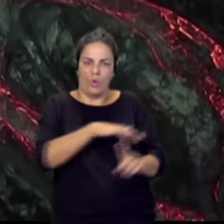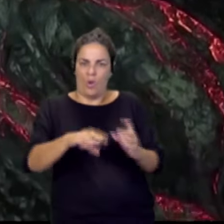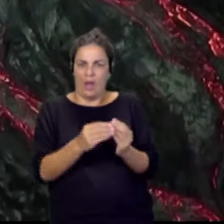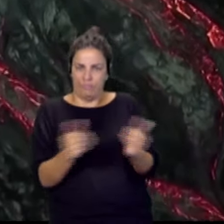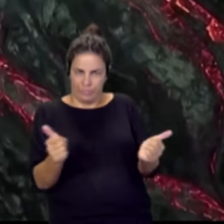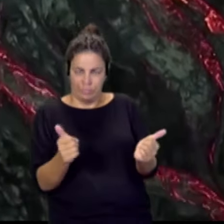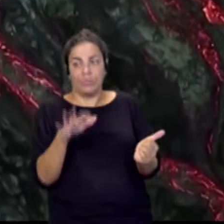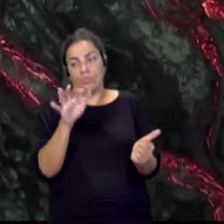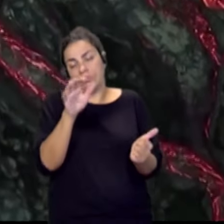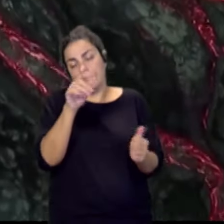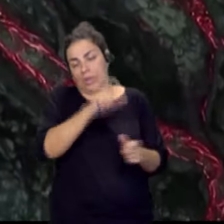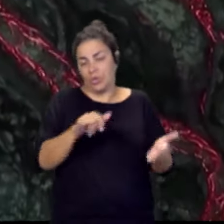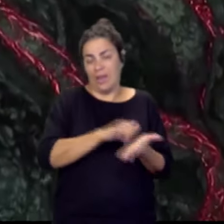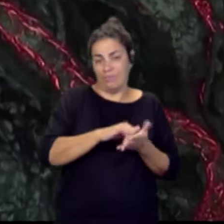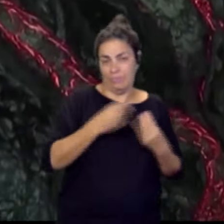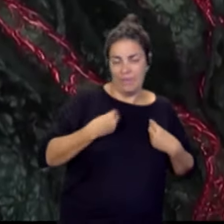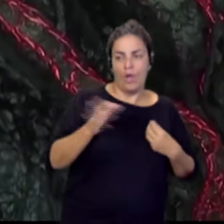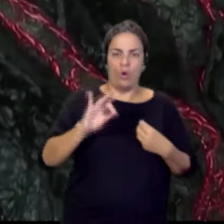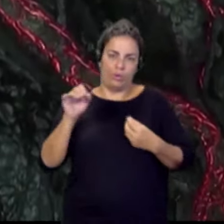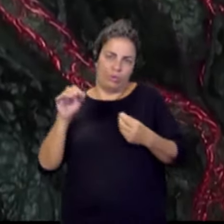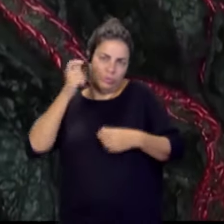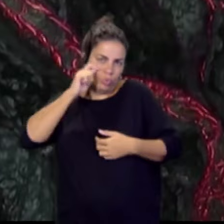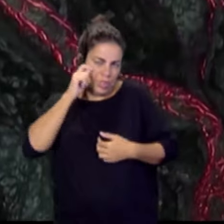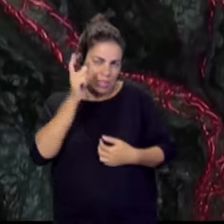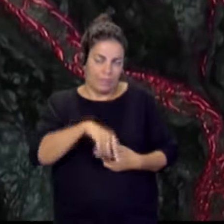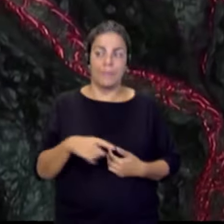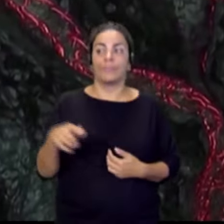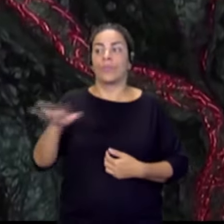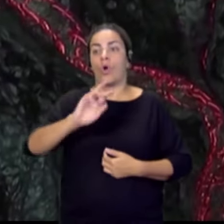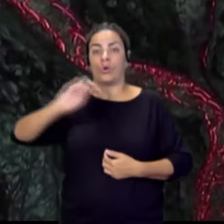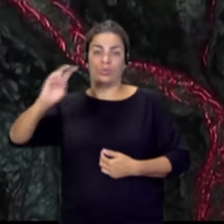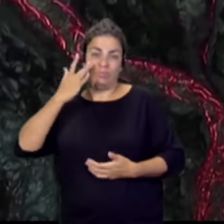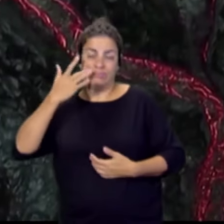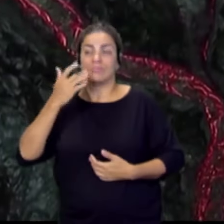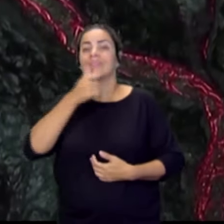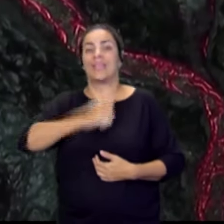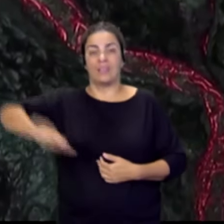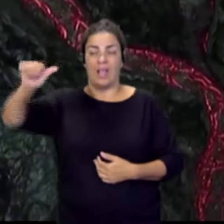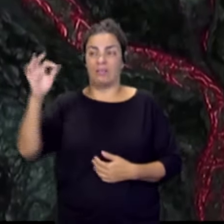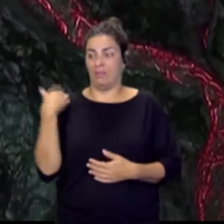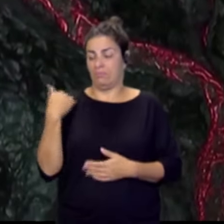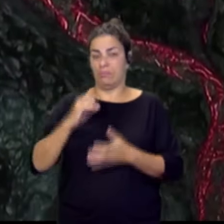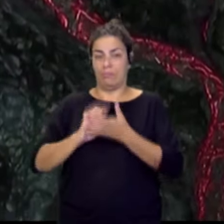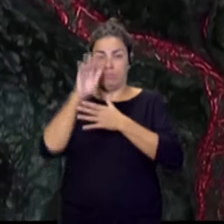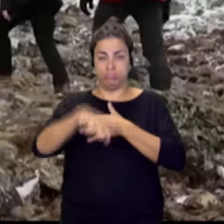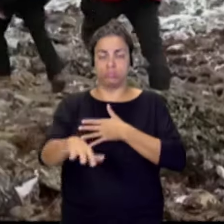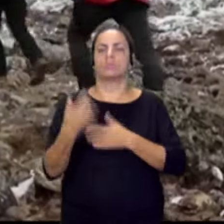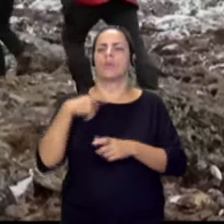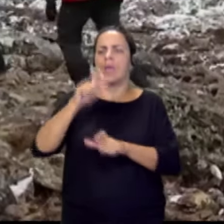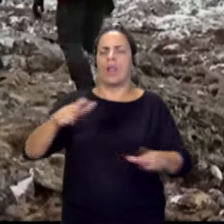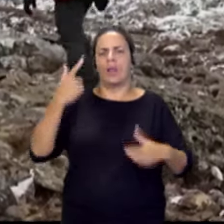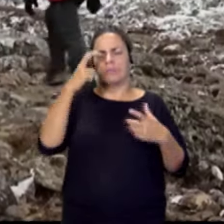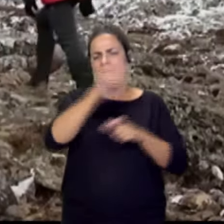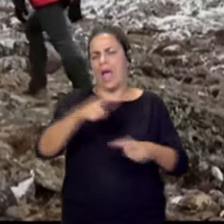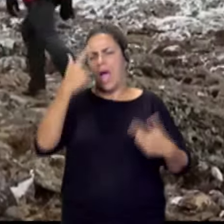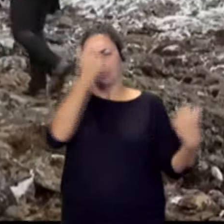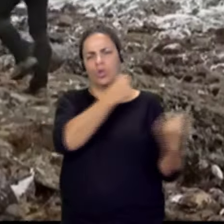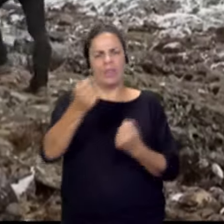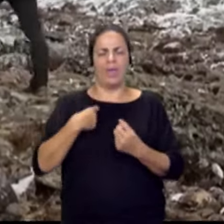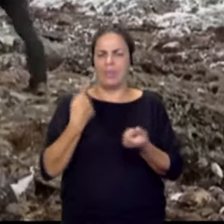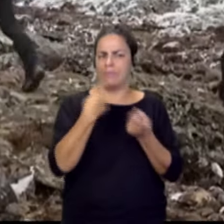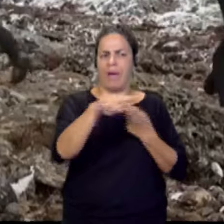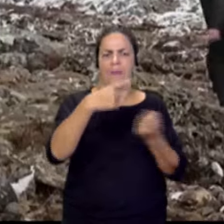resultarnos familiares. En Islandia, isla que ha vivido varias erupciones en los últimos años, las autoridades envían un mensaje a todo teléfono móvil que